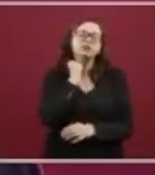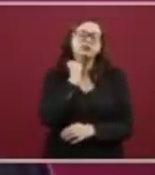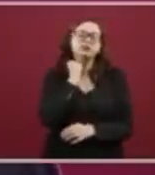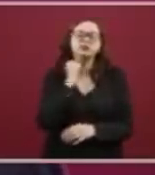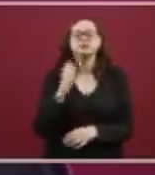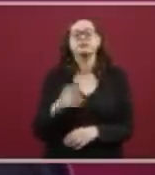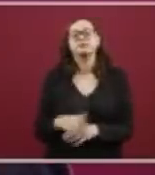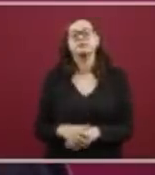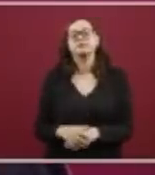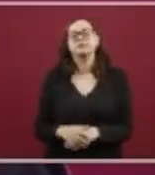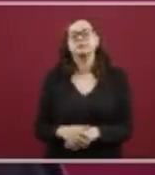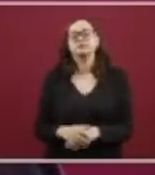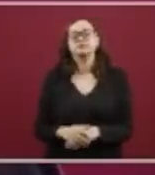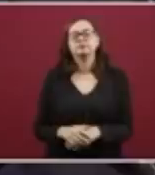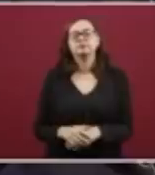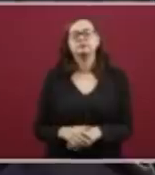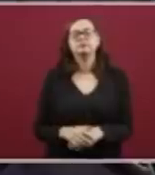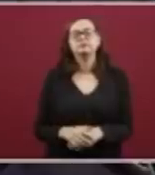Ya esos